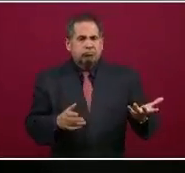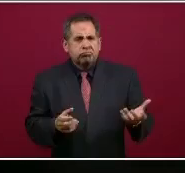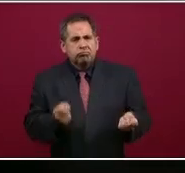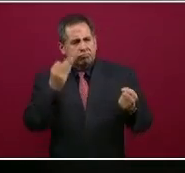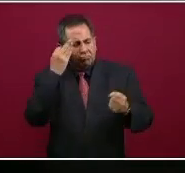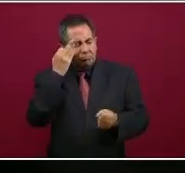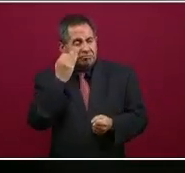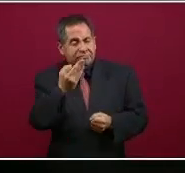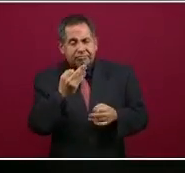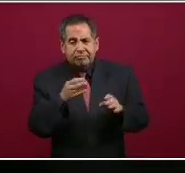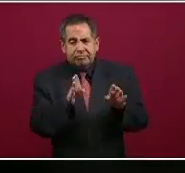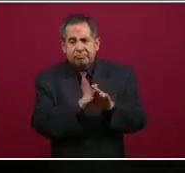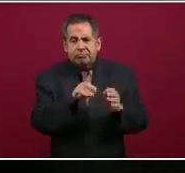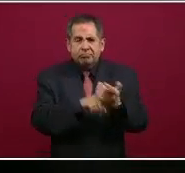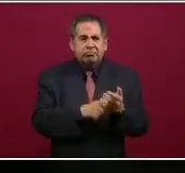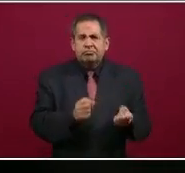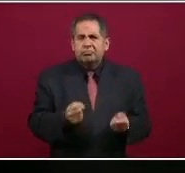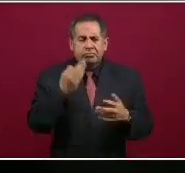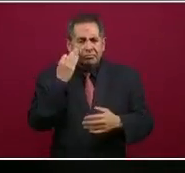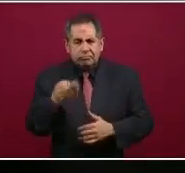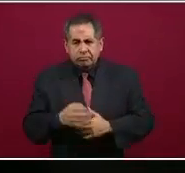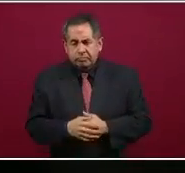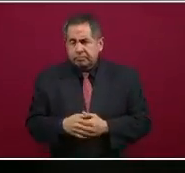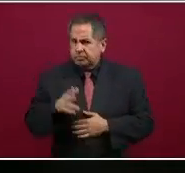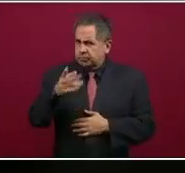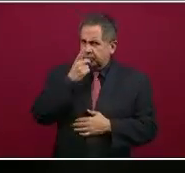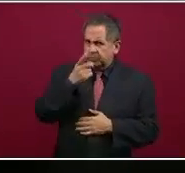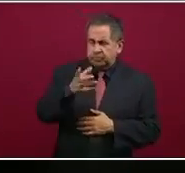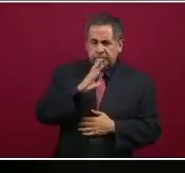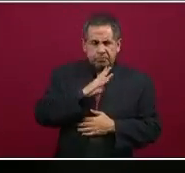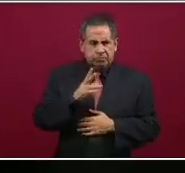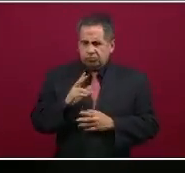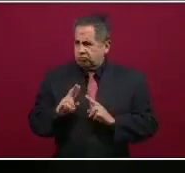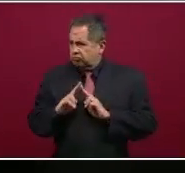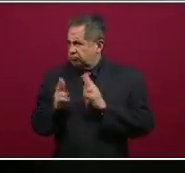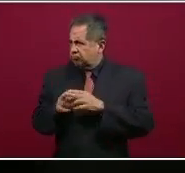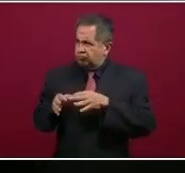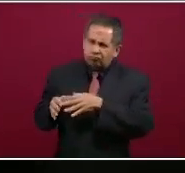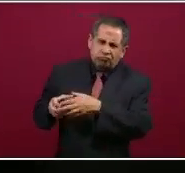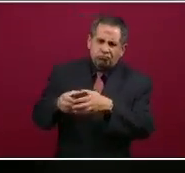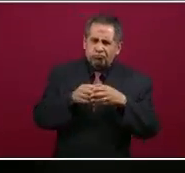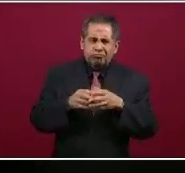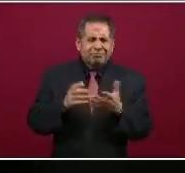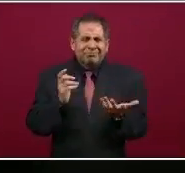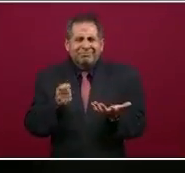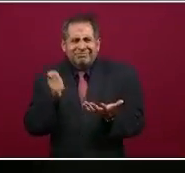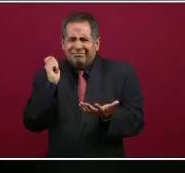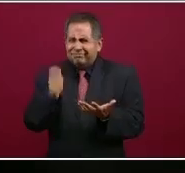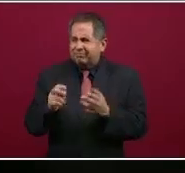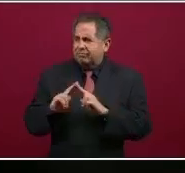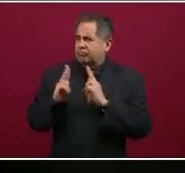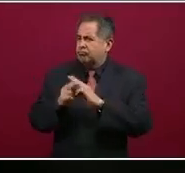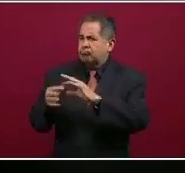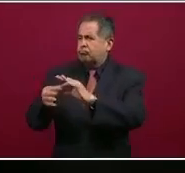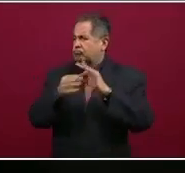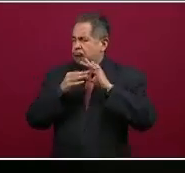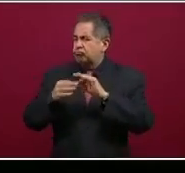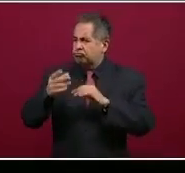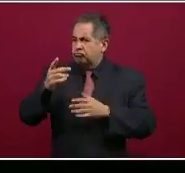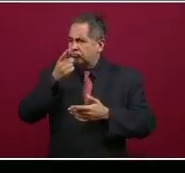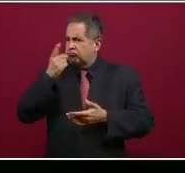¿Cuánto tiempo va a estar allá? Y sobre todo dice que ya hay muestras de unidad. Si nos puede especificar exactamente qué sectores se han